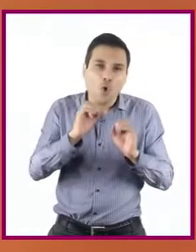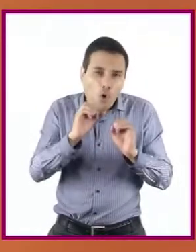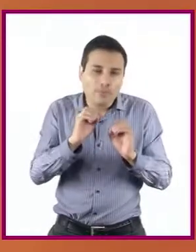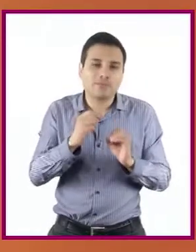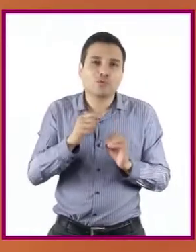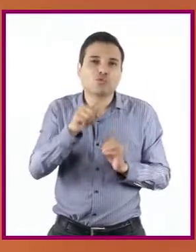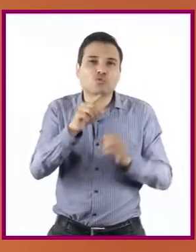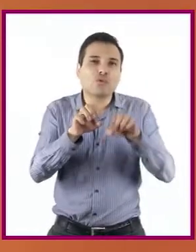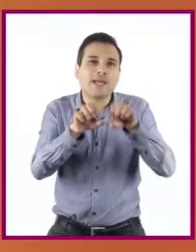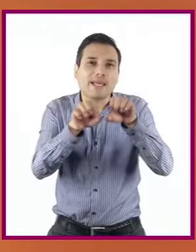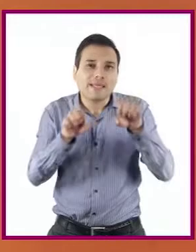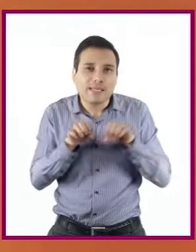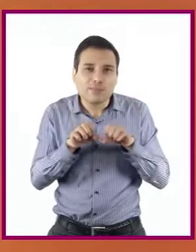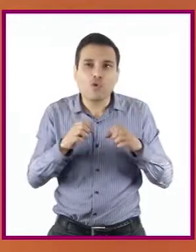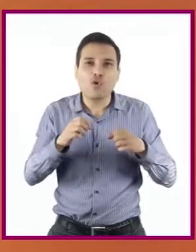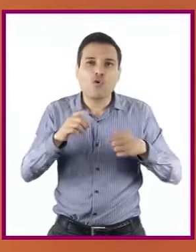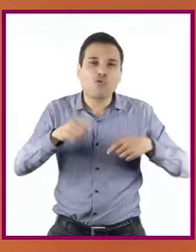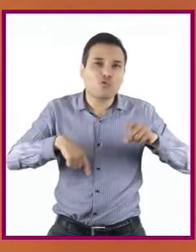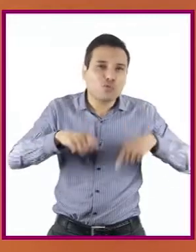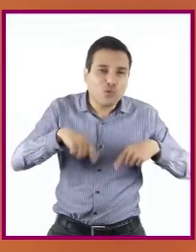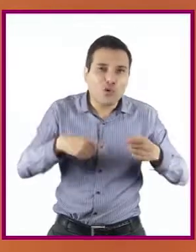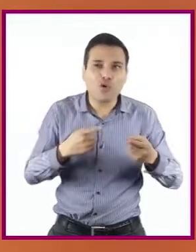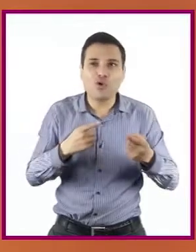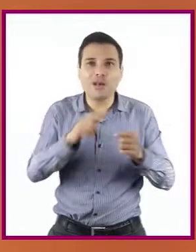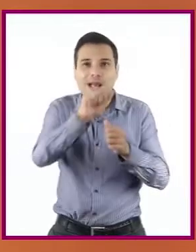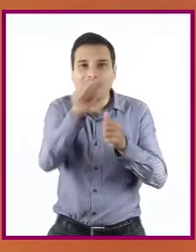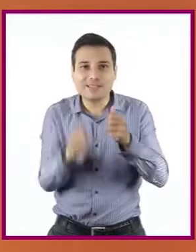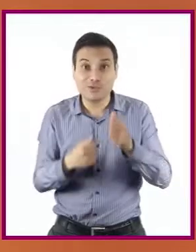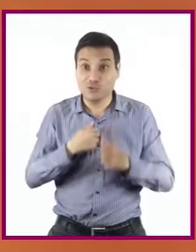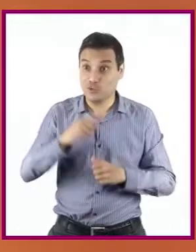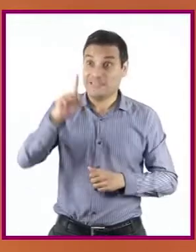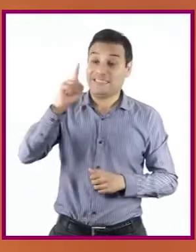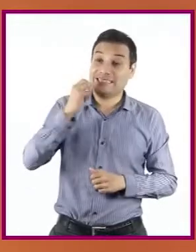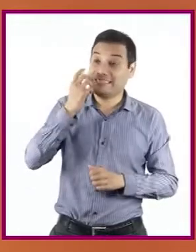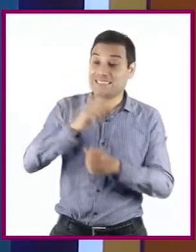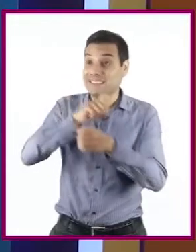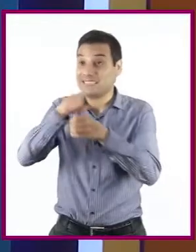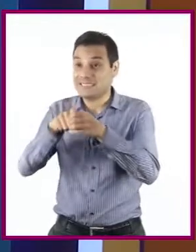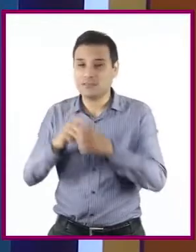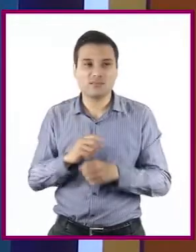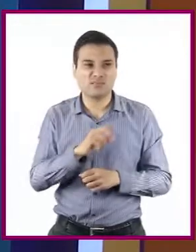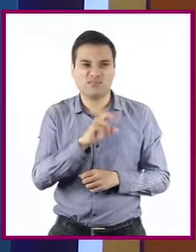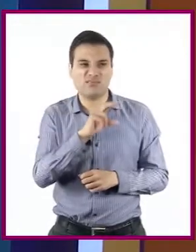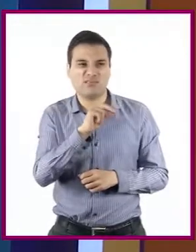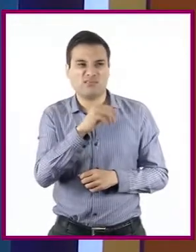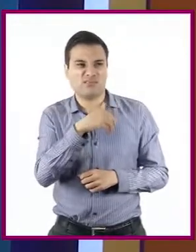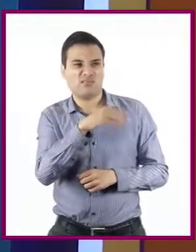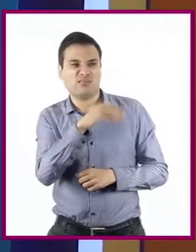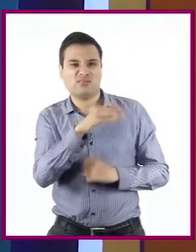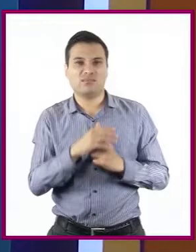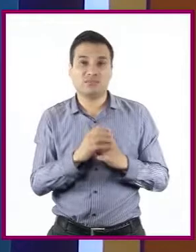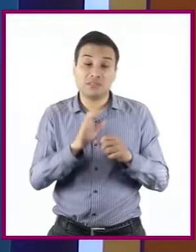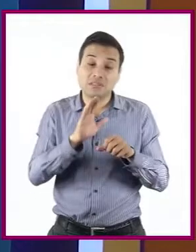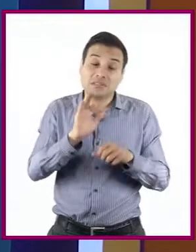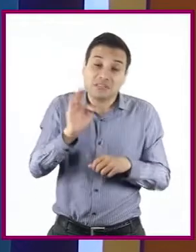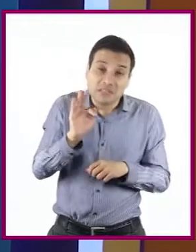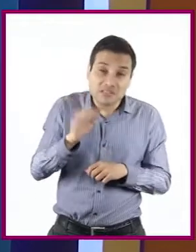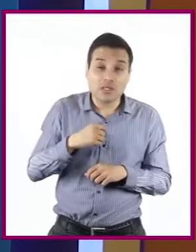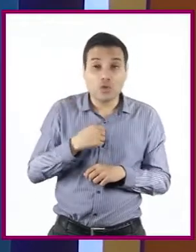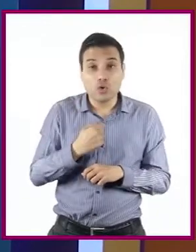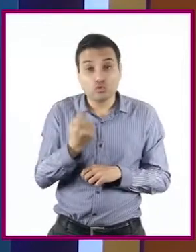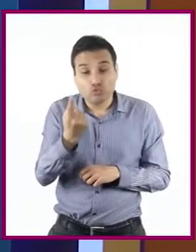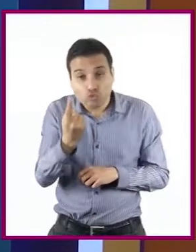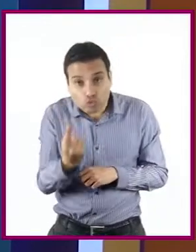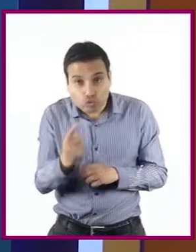o artístico y por algún motivo hemos sido rechazadas o rechazados. Ya sea porque somos muy bajitas o